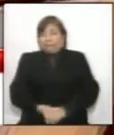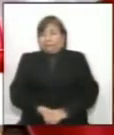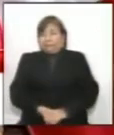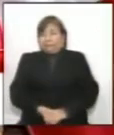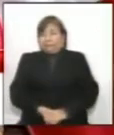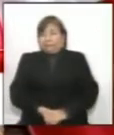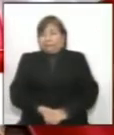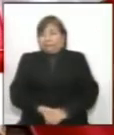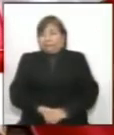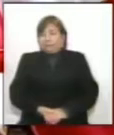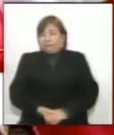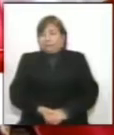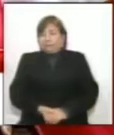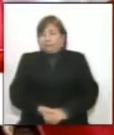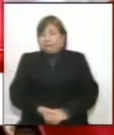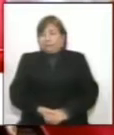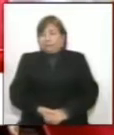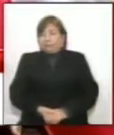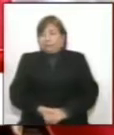día 16 es la primera pregunta, presidente.